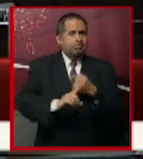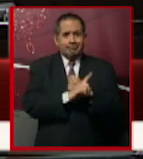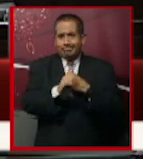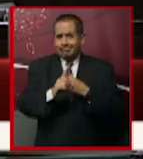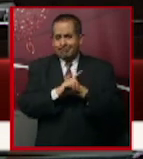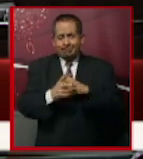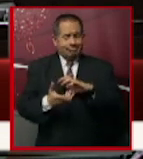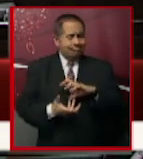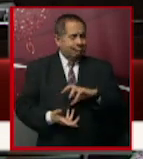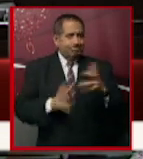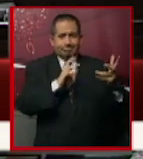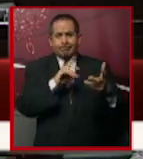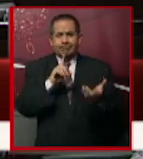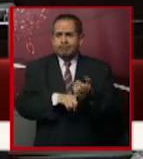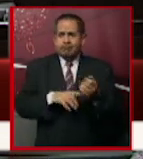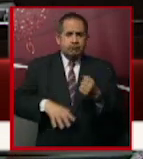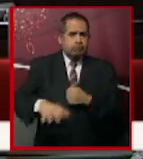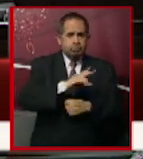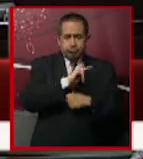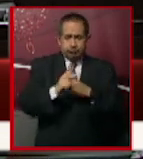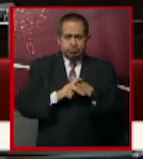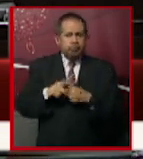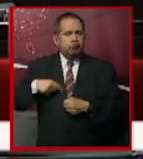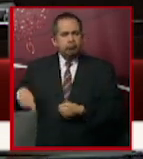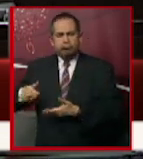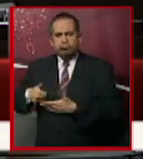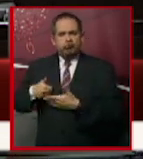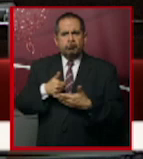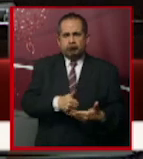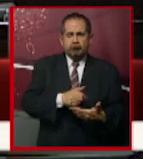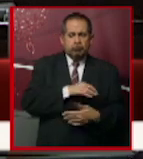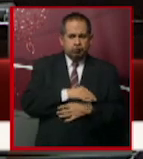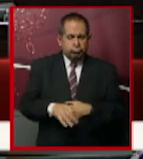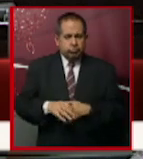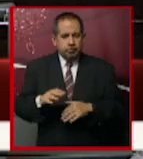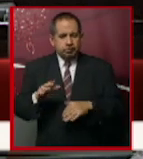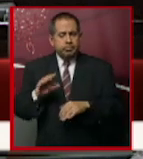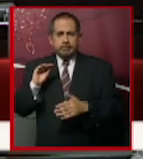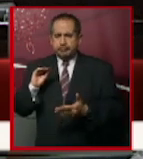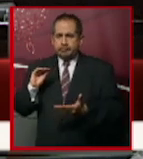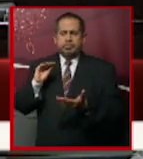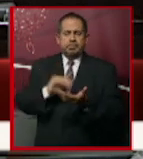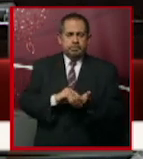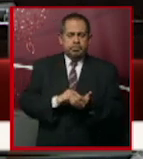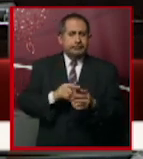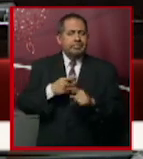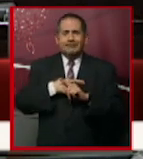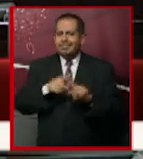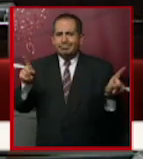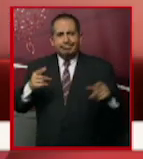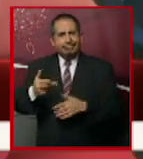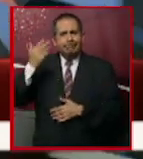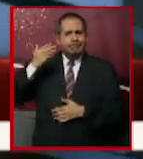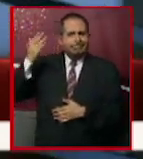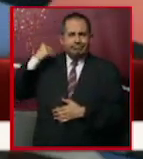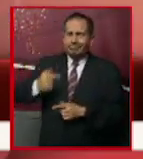humanitaria que sufre nuestro país, diferente a lo ya implementado en sexenios anteriores.